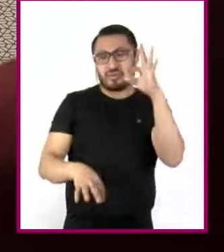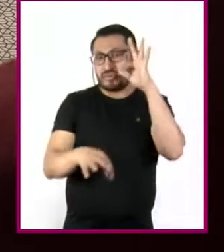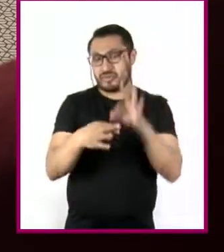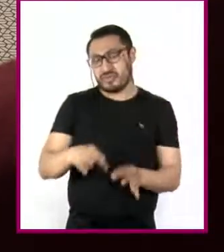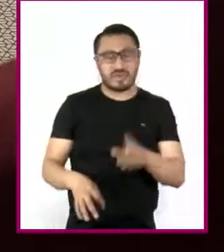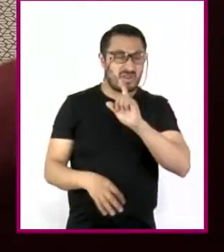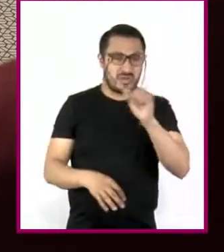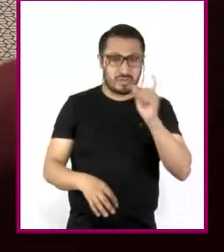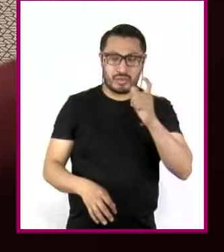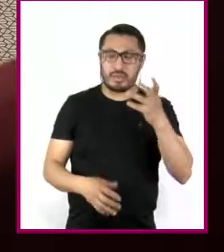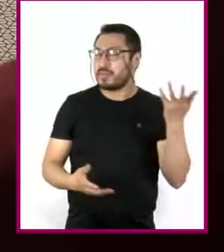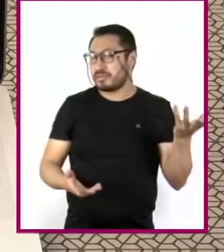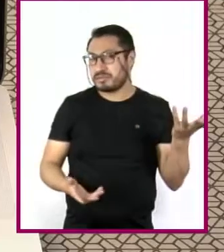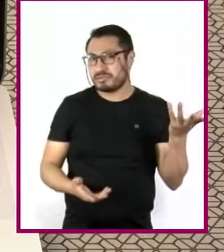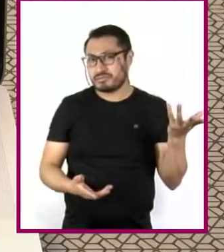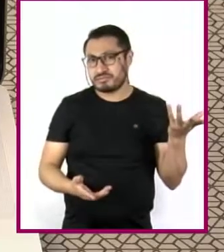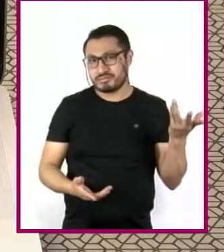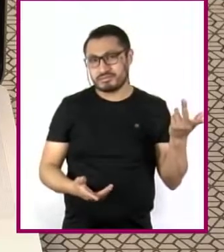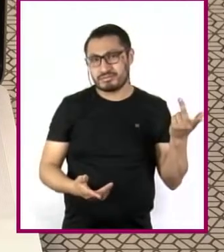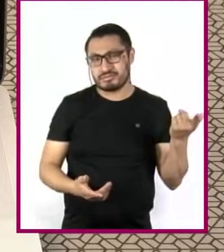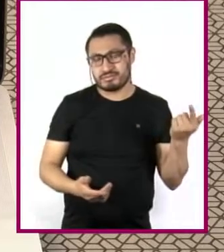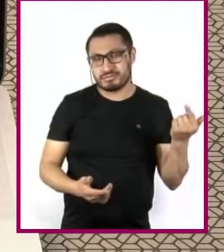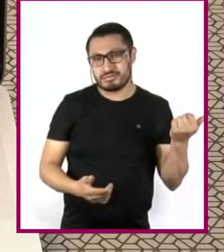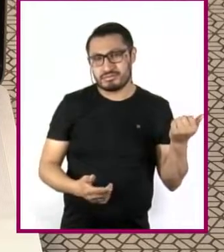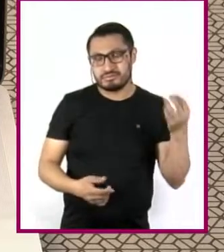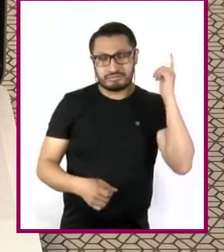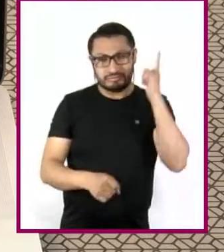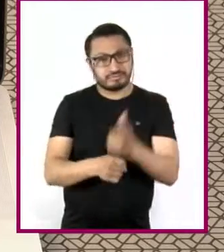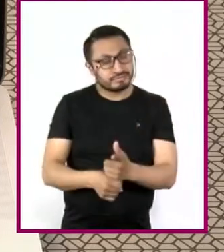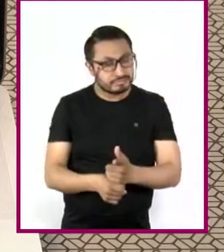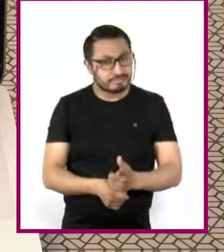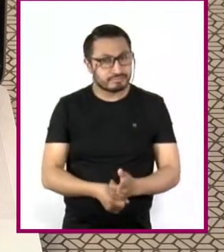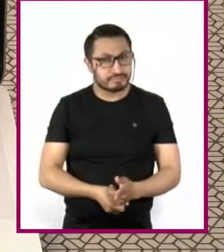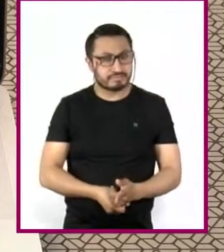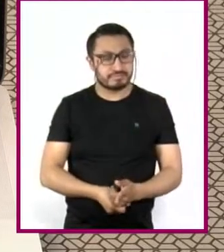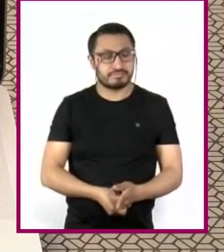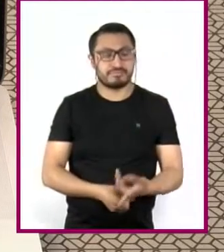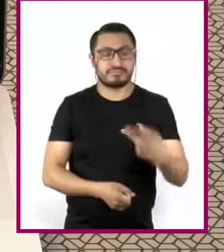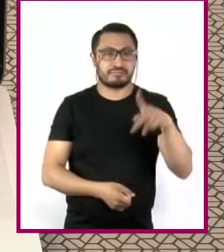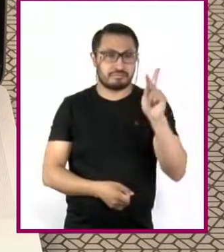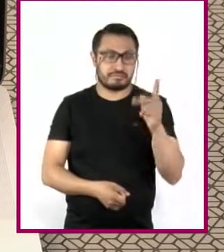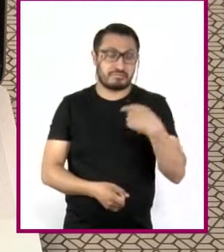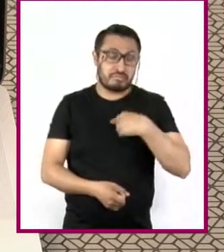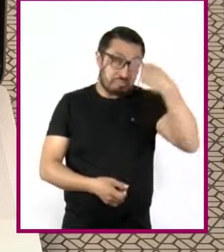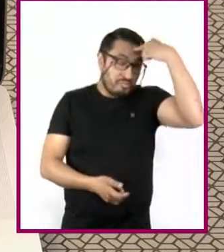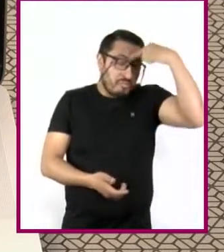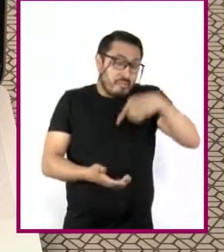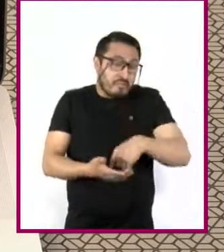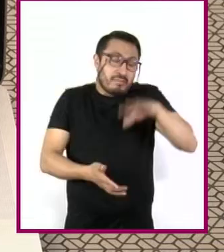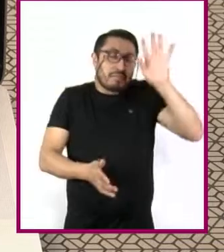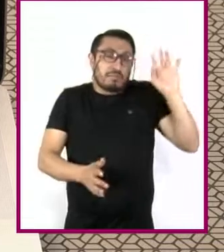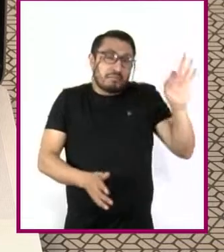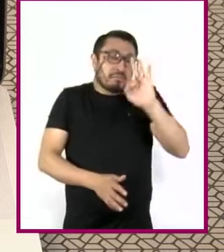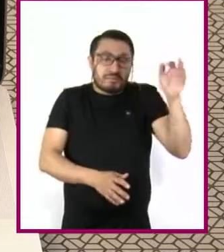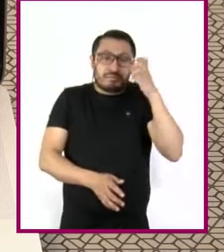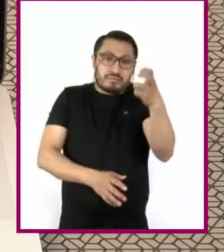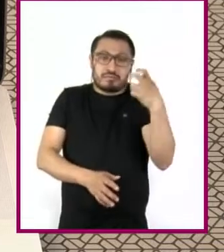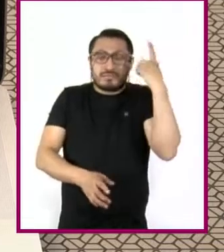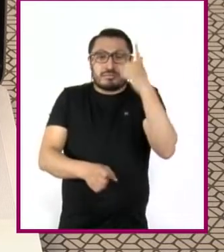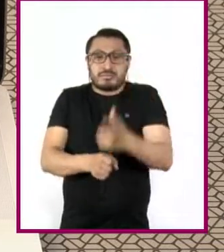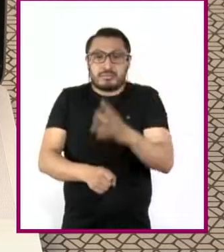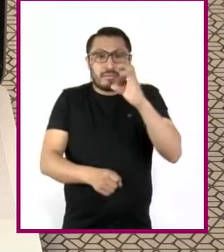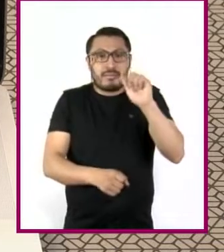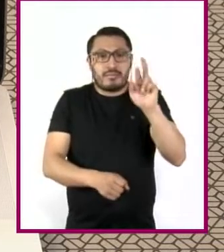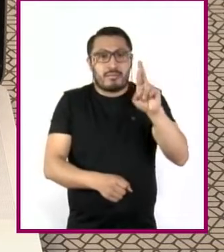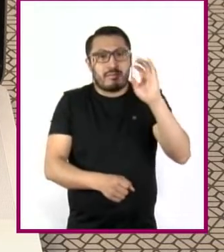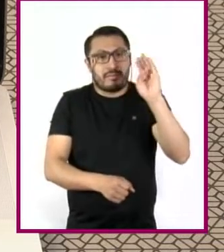en el que se descubrieron, pero bueno, yo supongo que a partir del descubrimiento del carbono